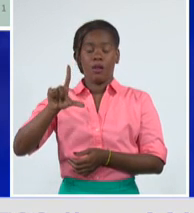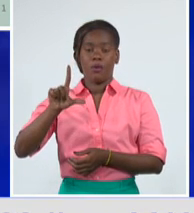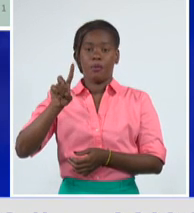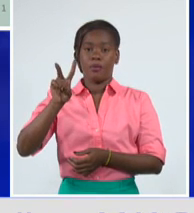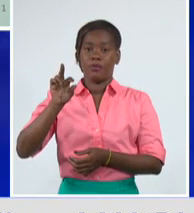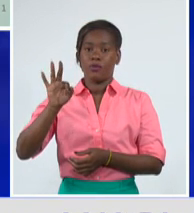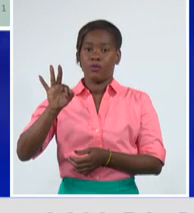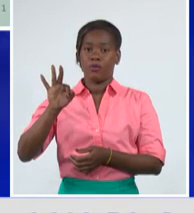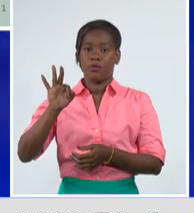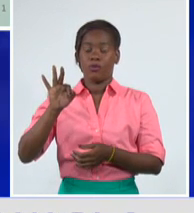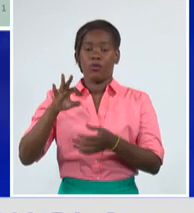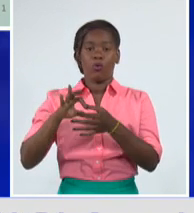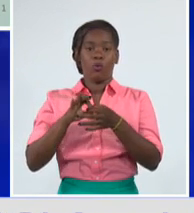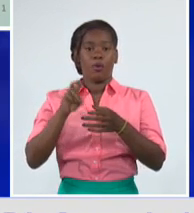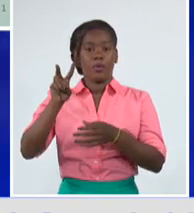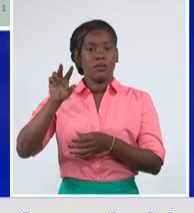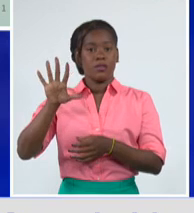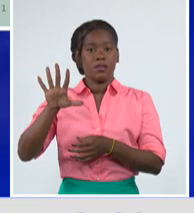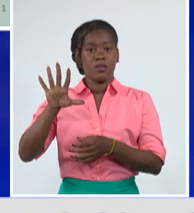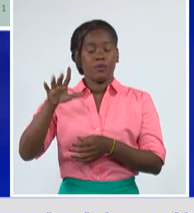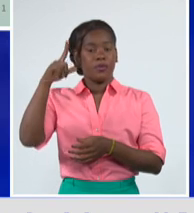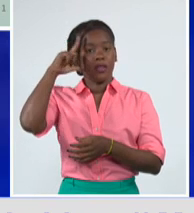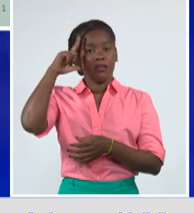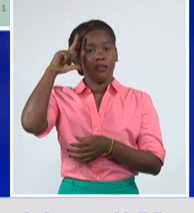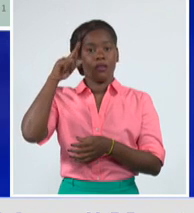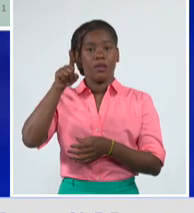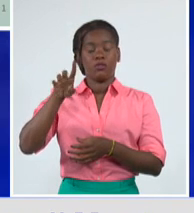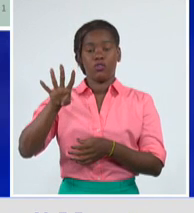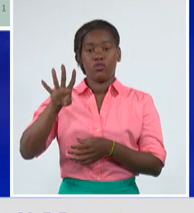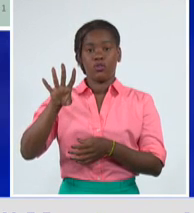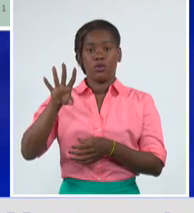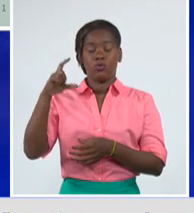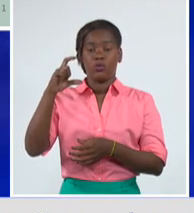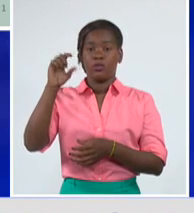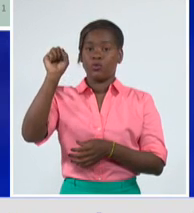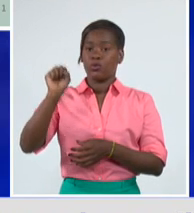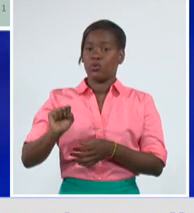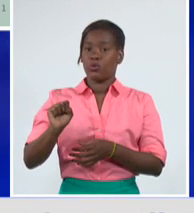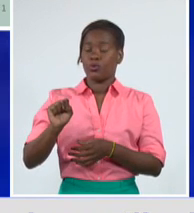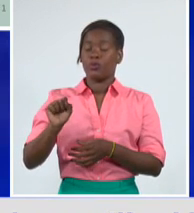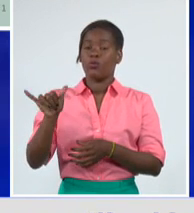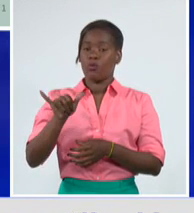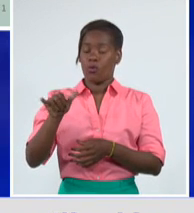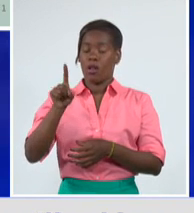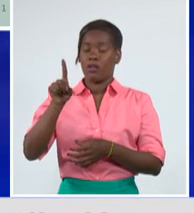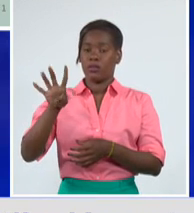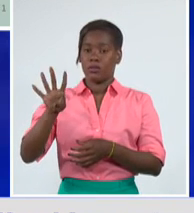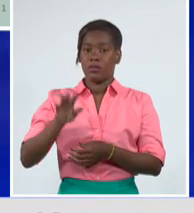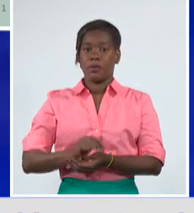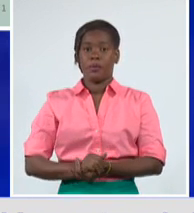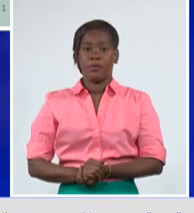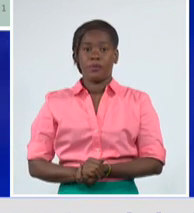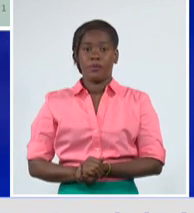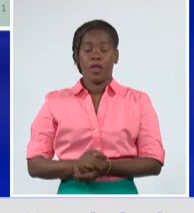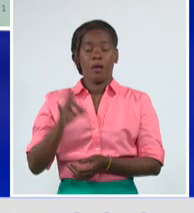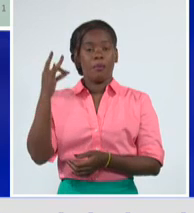25, Sandino 14, igual que Consolación del Sur, La Palma 11, Los Palacios 8,